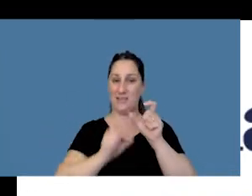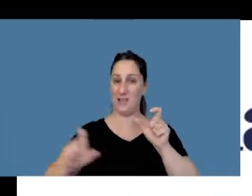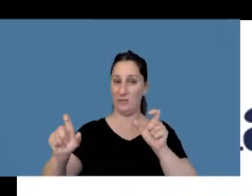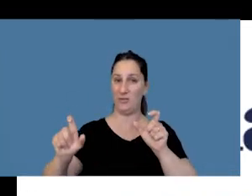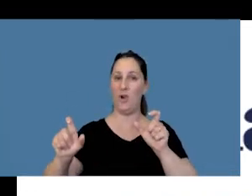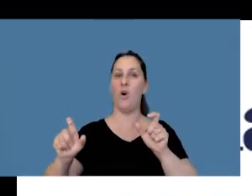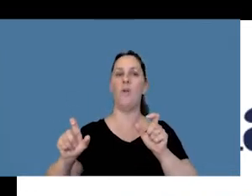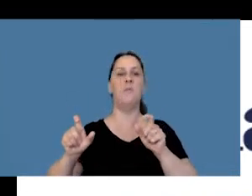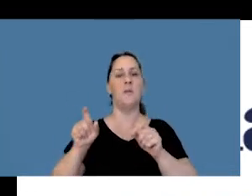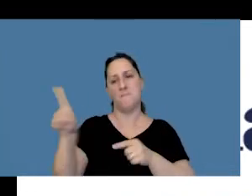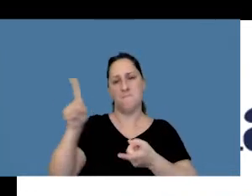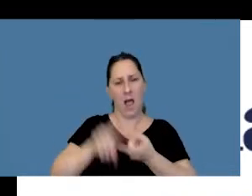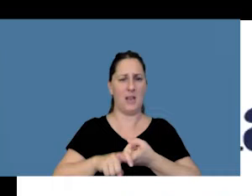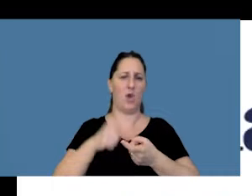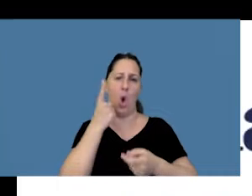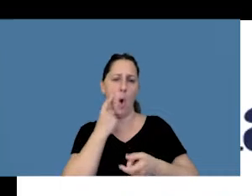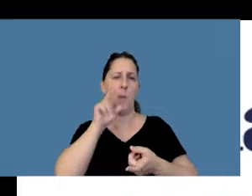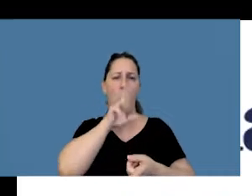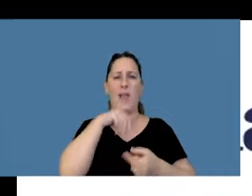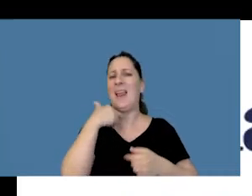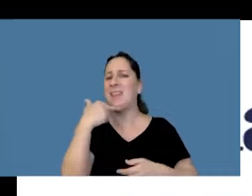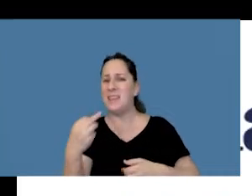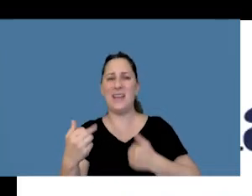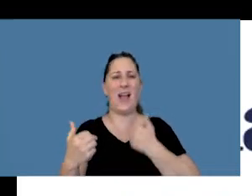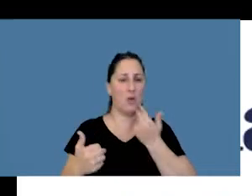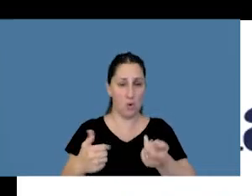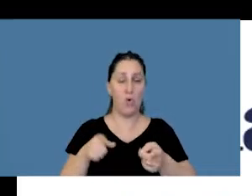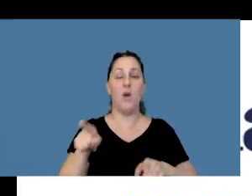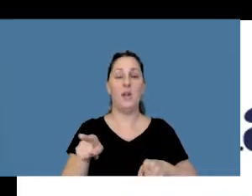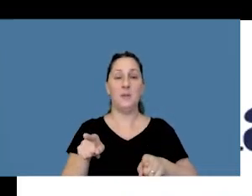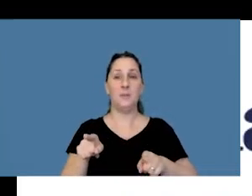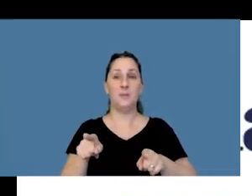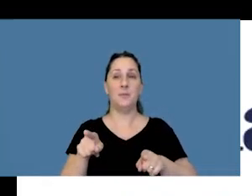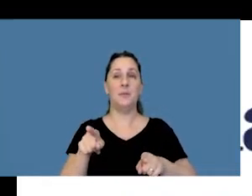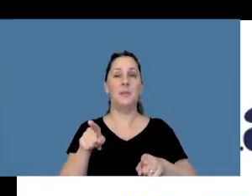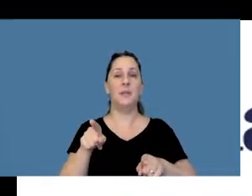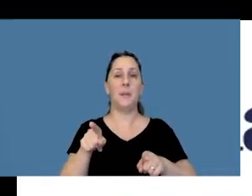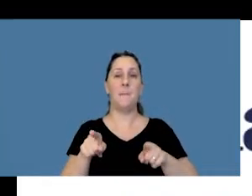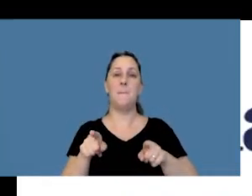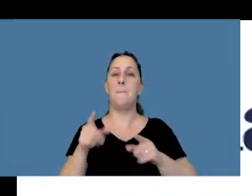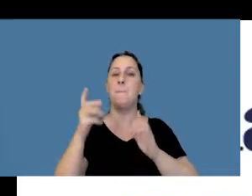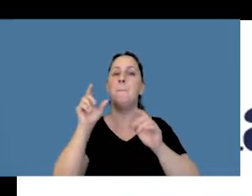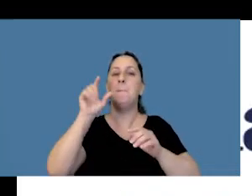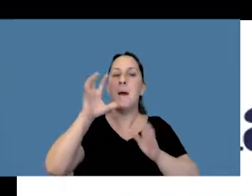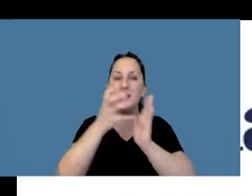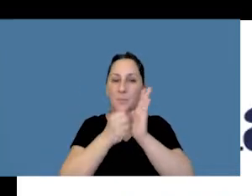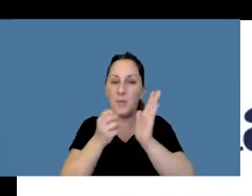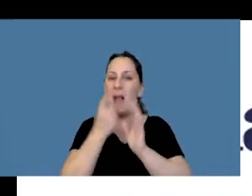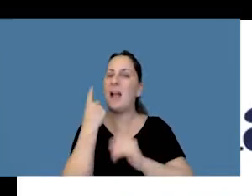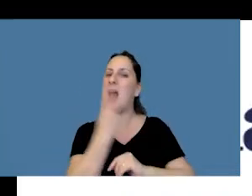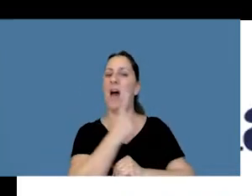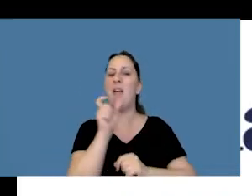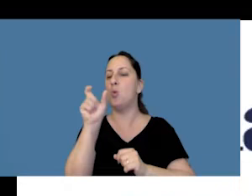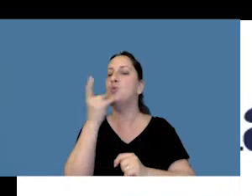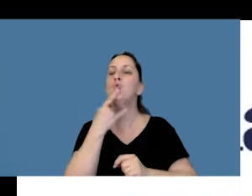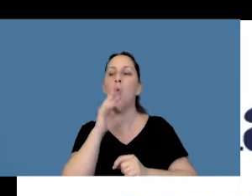al esposo, a la esposa, a un hijo, la percepción se le aplica a cada tarjeta, a cada